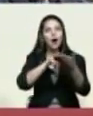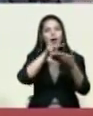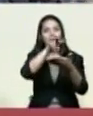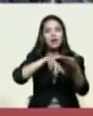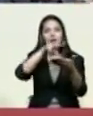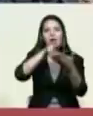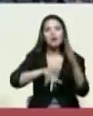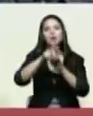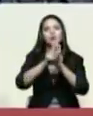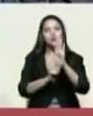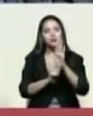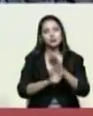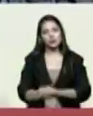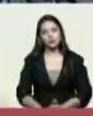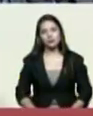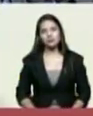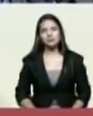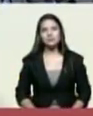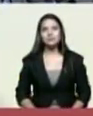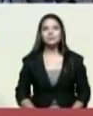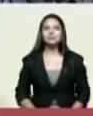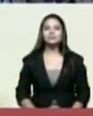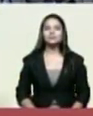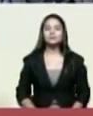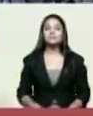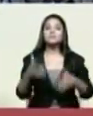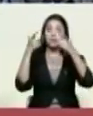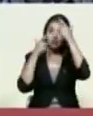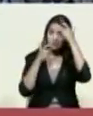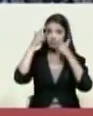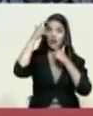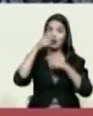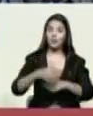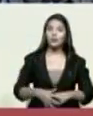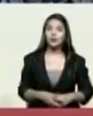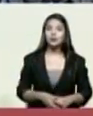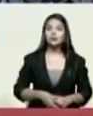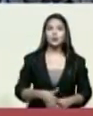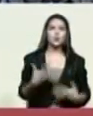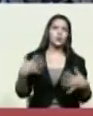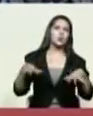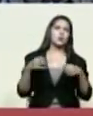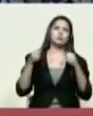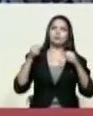esta Constitución. Y el comandante Chávez,